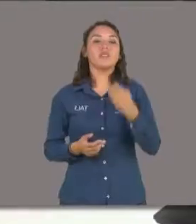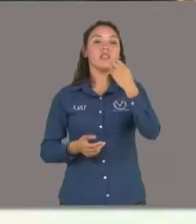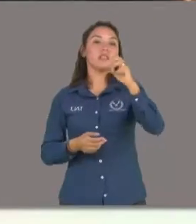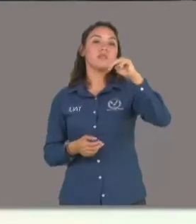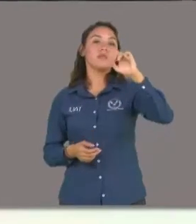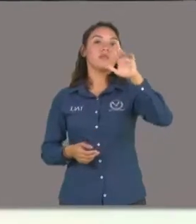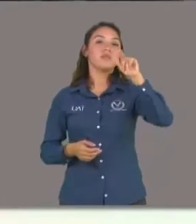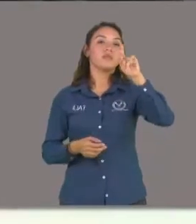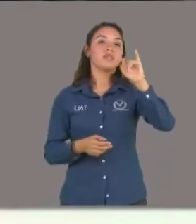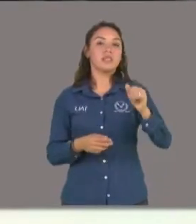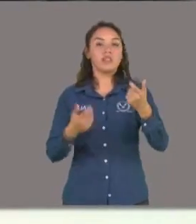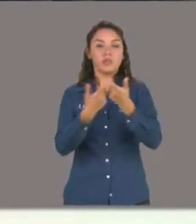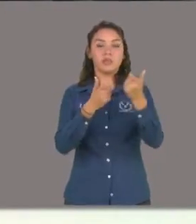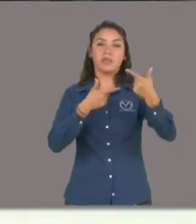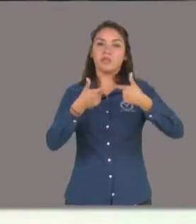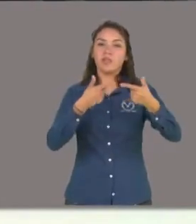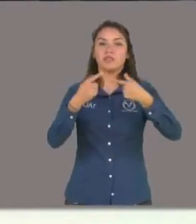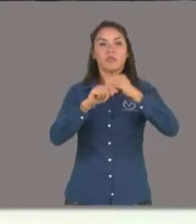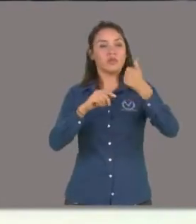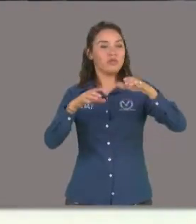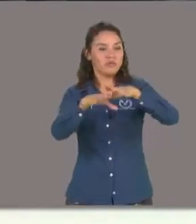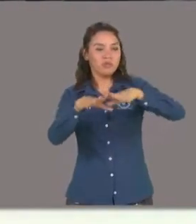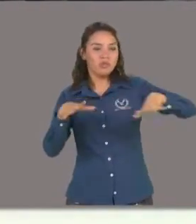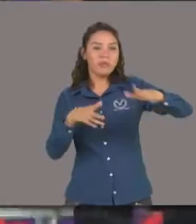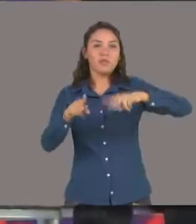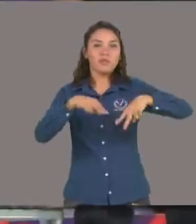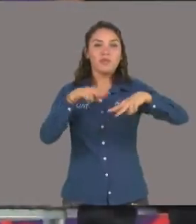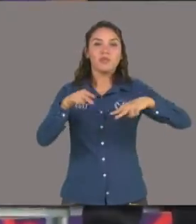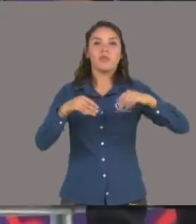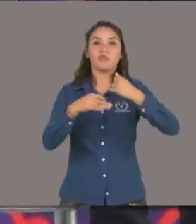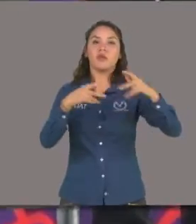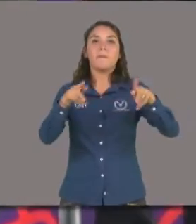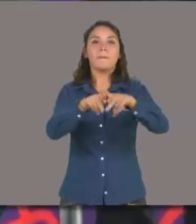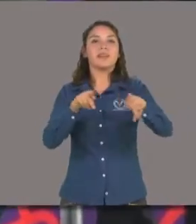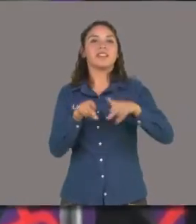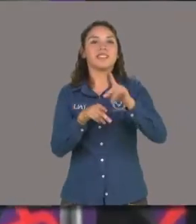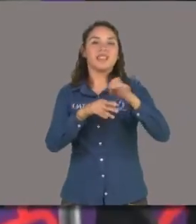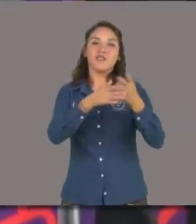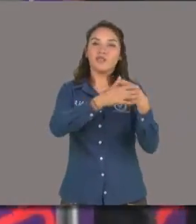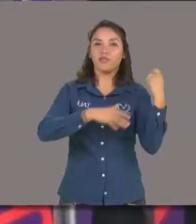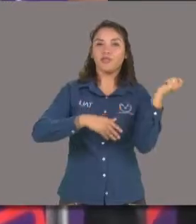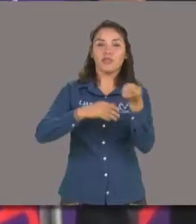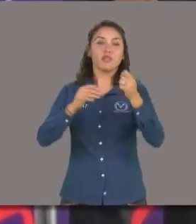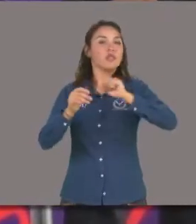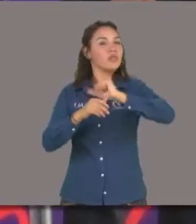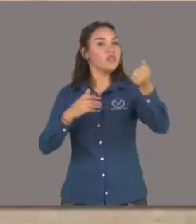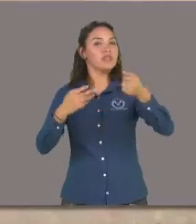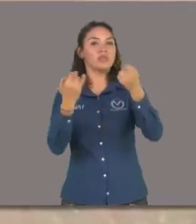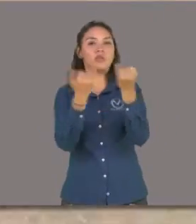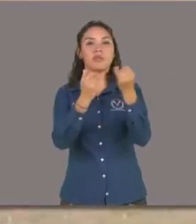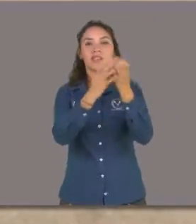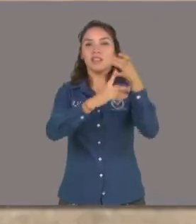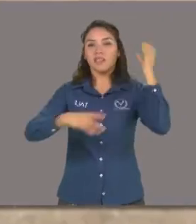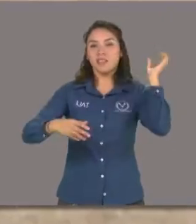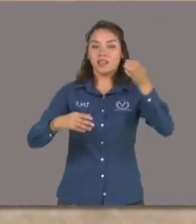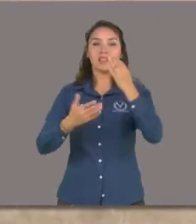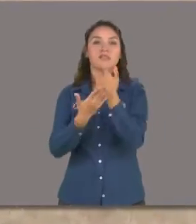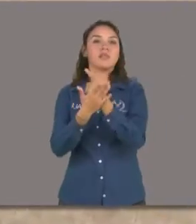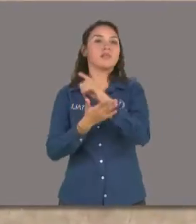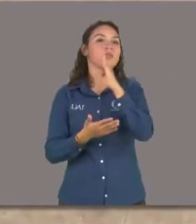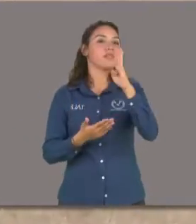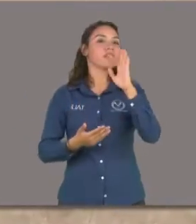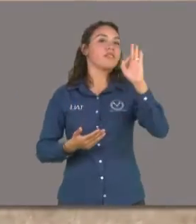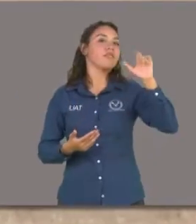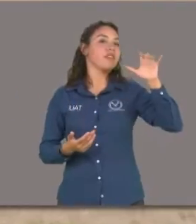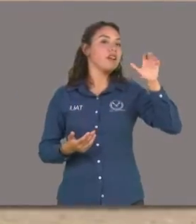Llanos, el director de Deportes UAD, o Ciel Cantú, así como autoridades de distintas dependencias universitarias. El Multi, el Estadio Eugenio Albizo, el